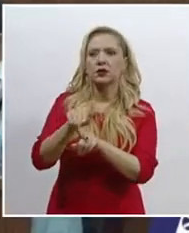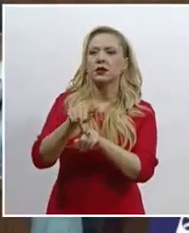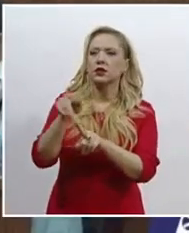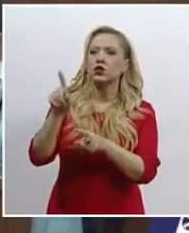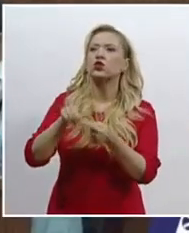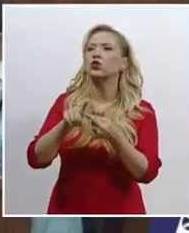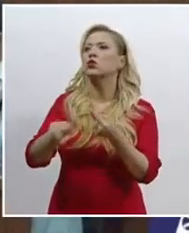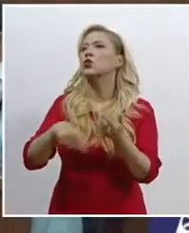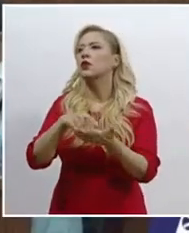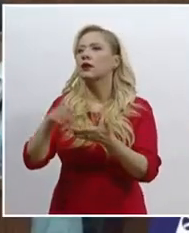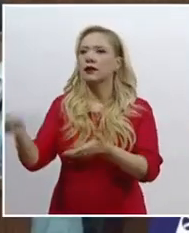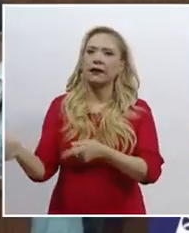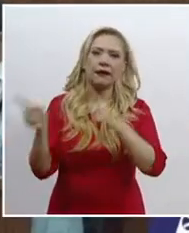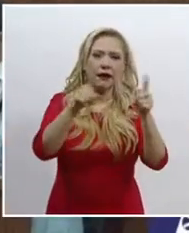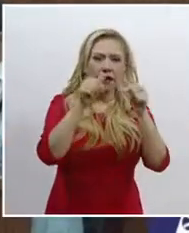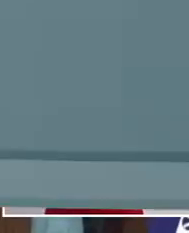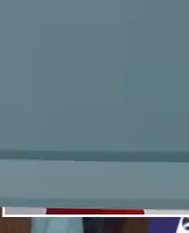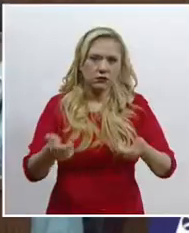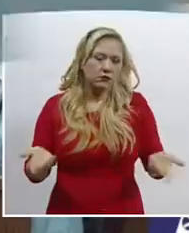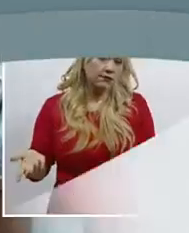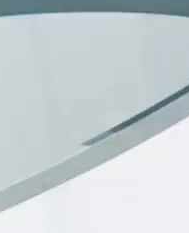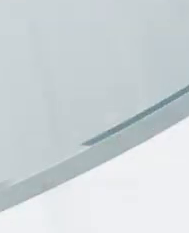petición fuera atendida.